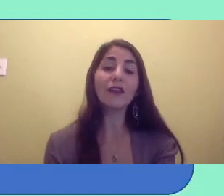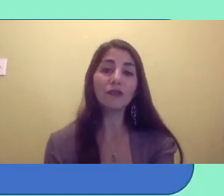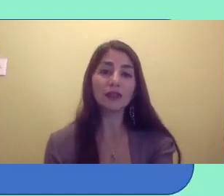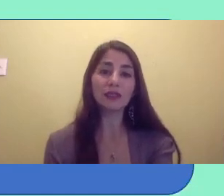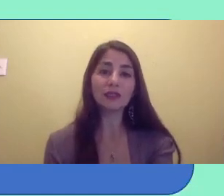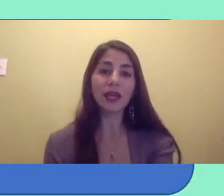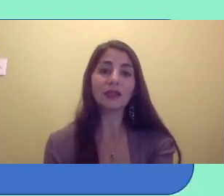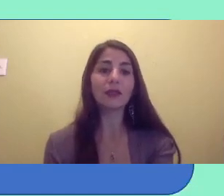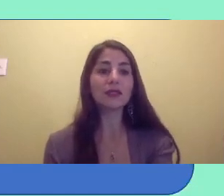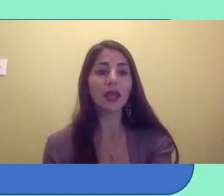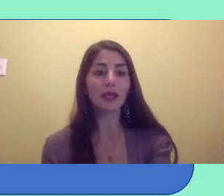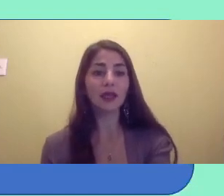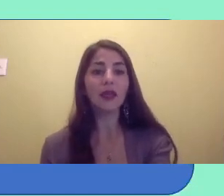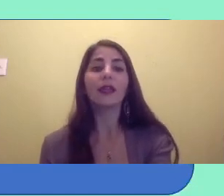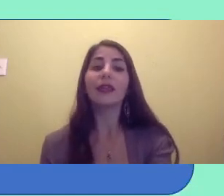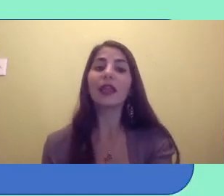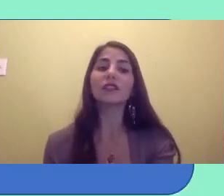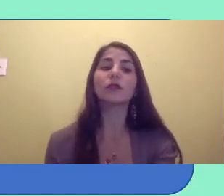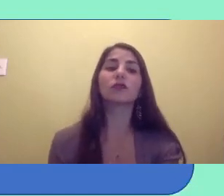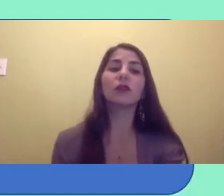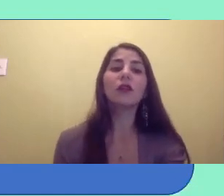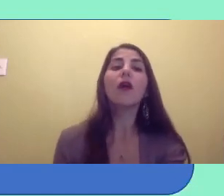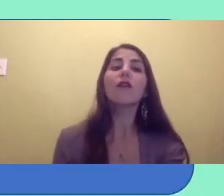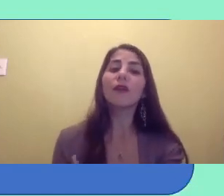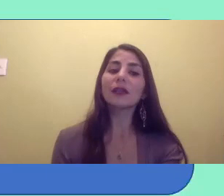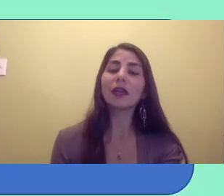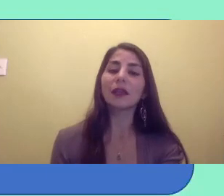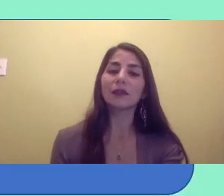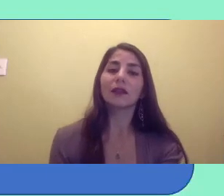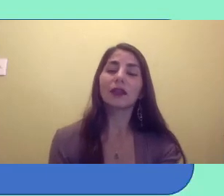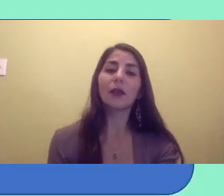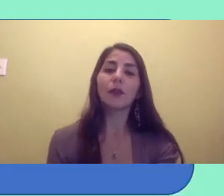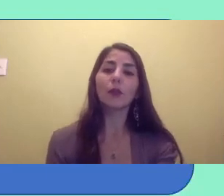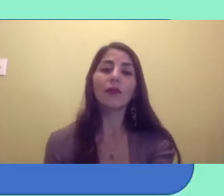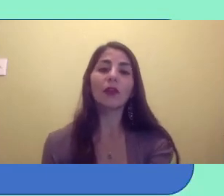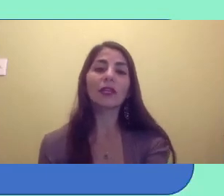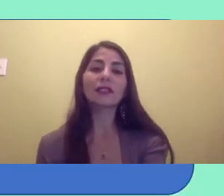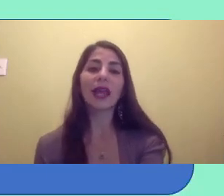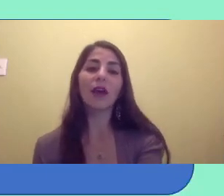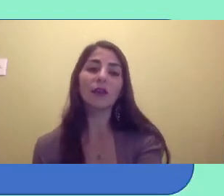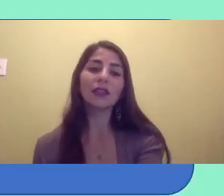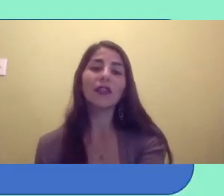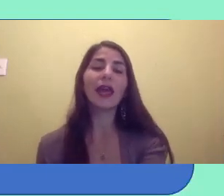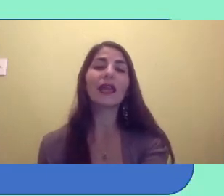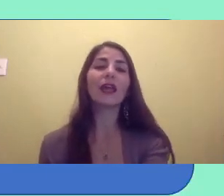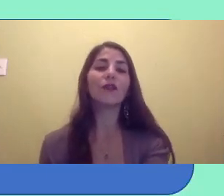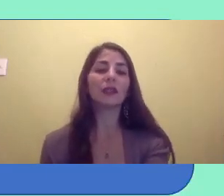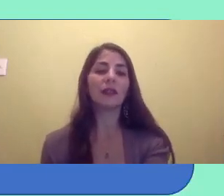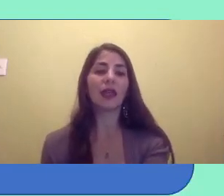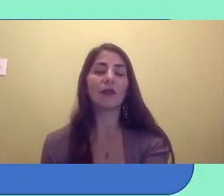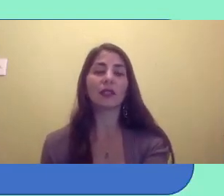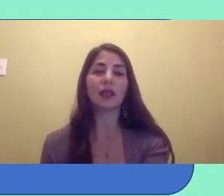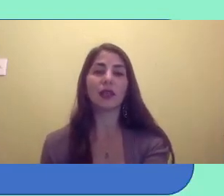que le da el énfasis a este mensaje y de la expresión facial, que promueve lo que es la afectividad y